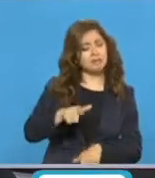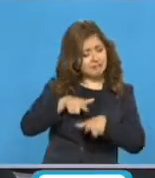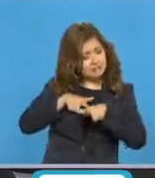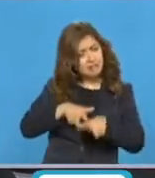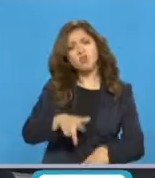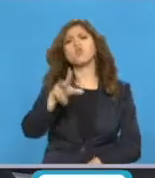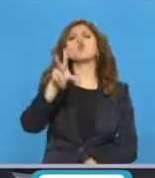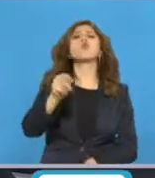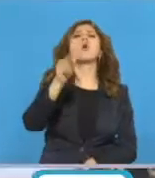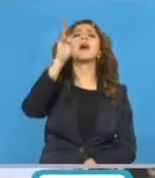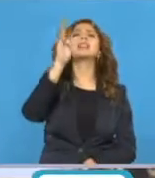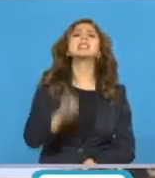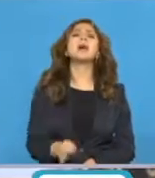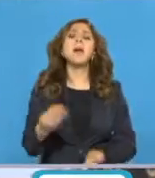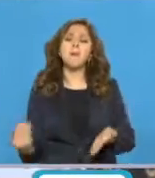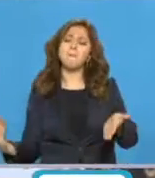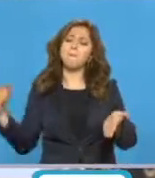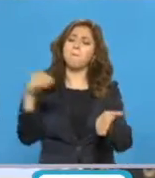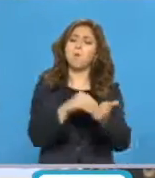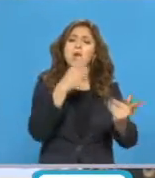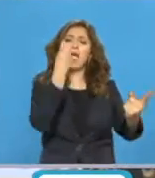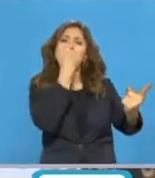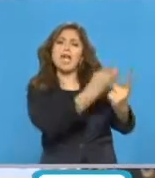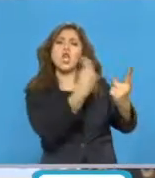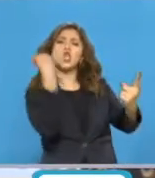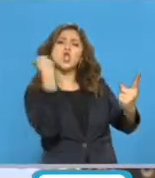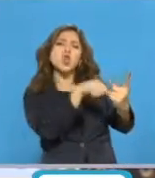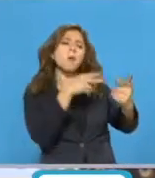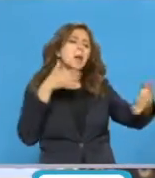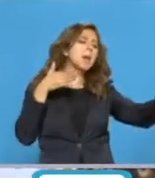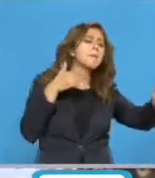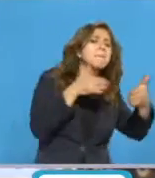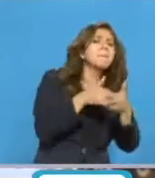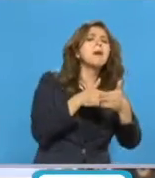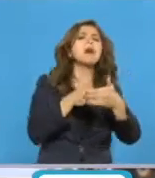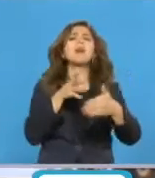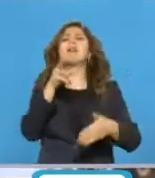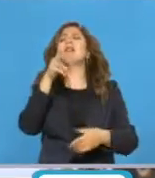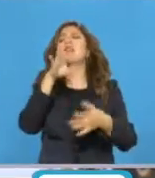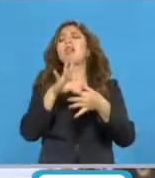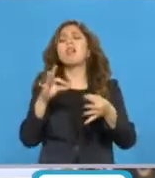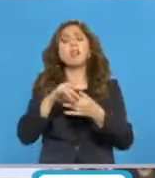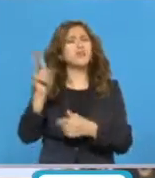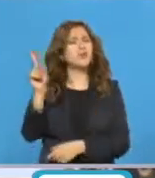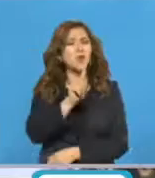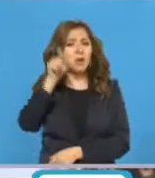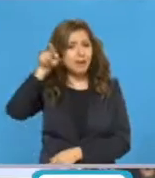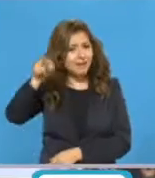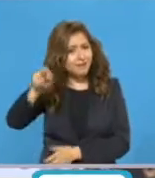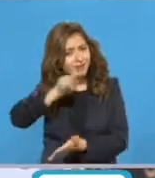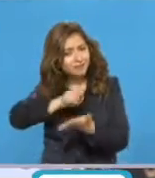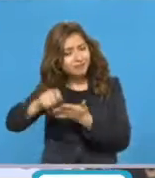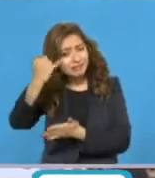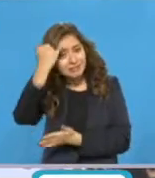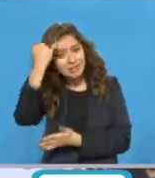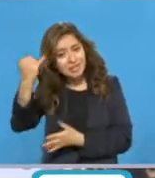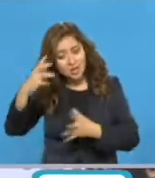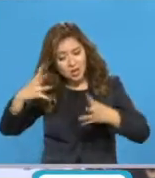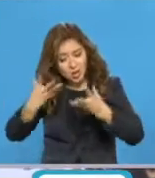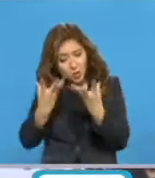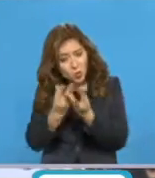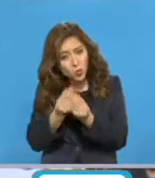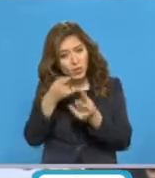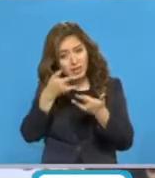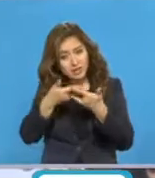aceptar etiquetas, clasificaciones, límites, fronteras. Entonces su literatura, si bien hablamos de cuentos reunidos, Sí.